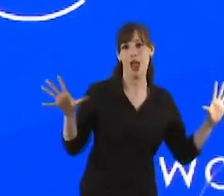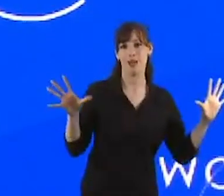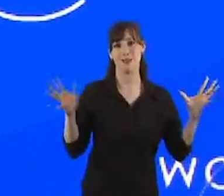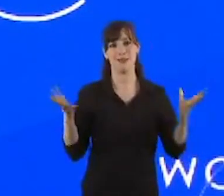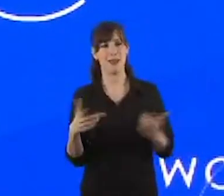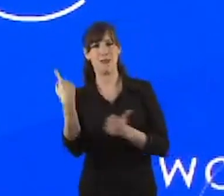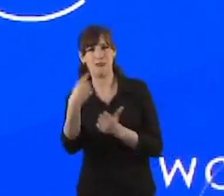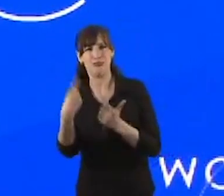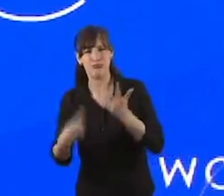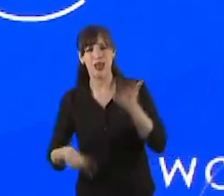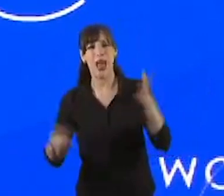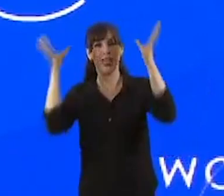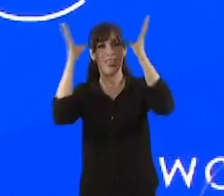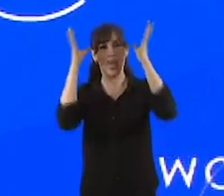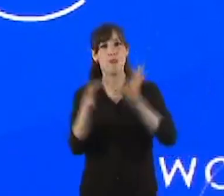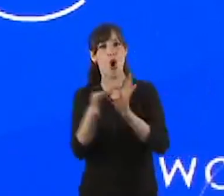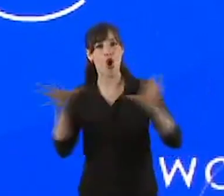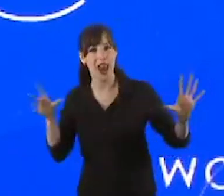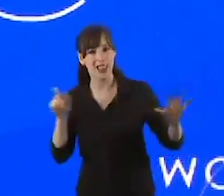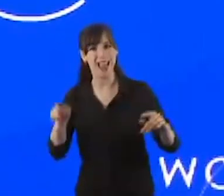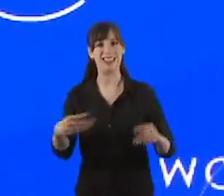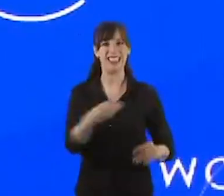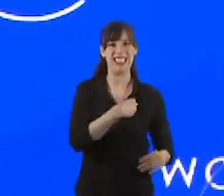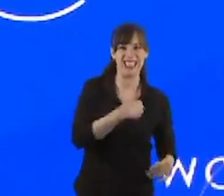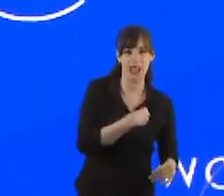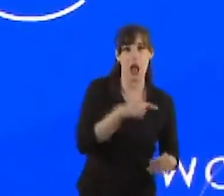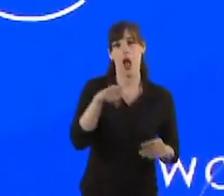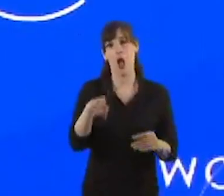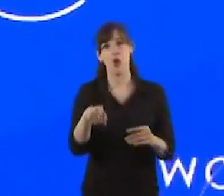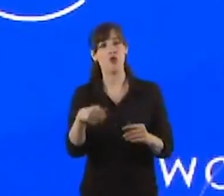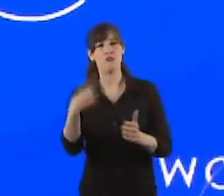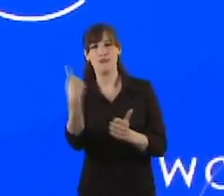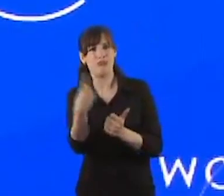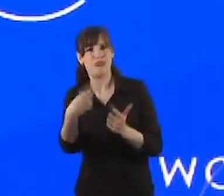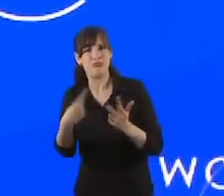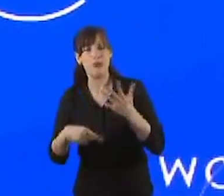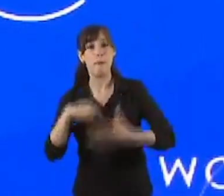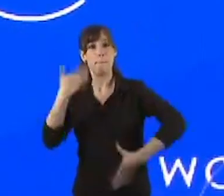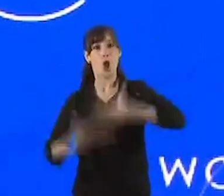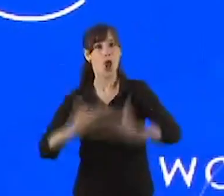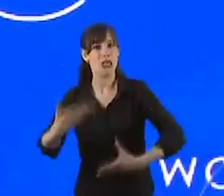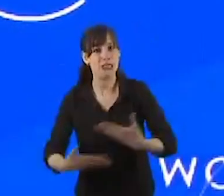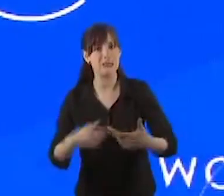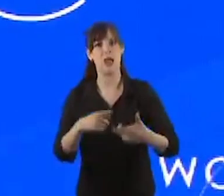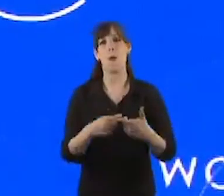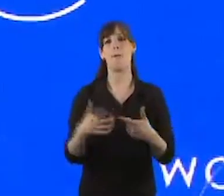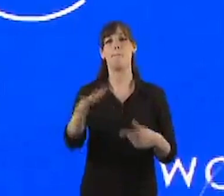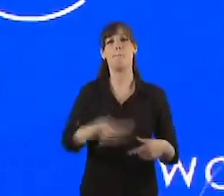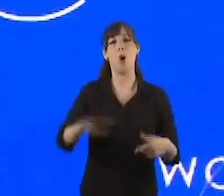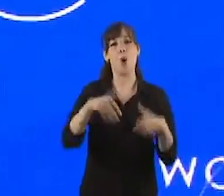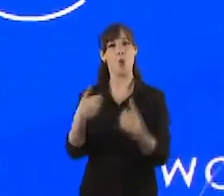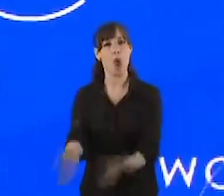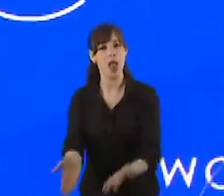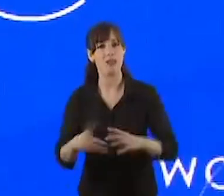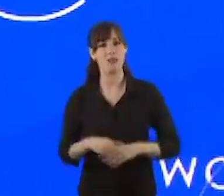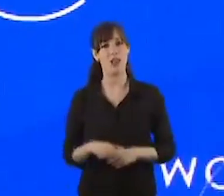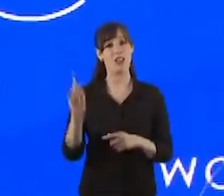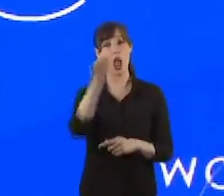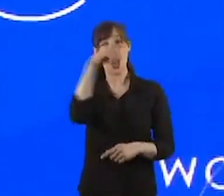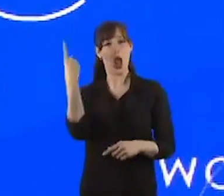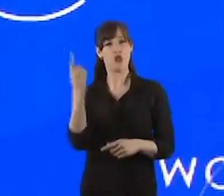nacionalsocialistas, demócratas cristianos, keynesianos, neokeynesianos, progresistas, populistas,